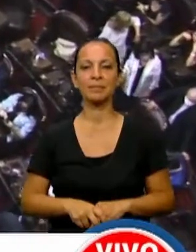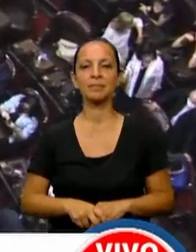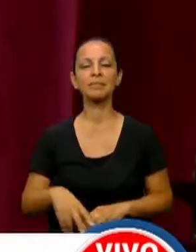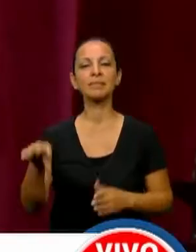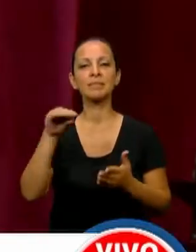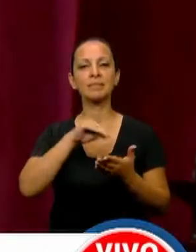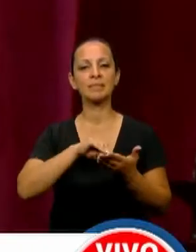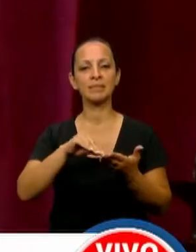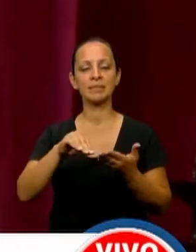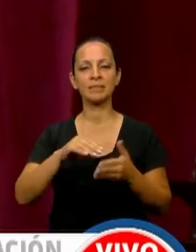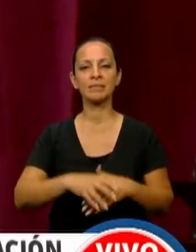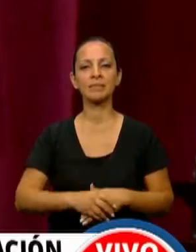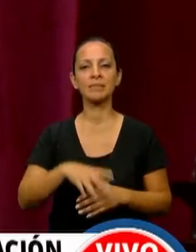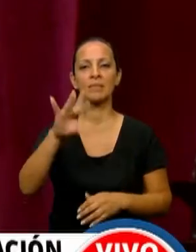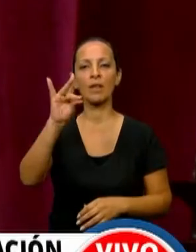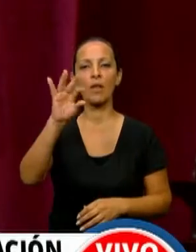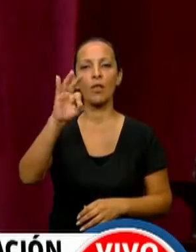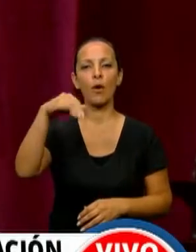Diputado Agustín Domingo,